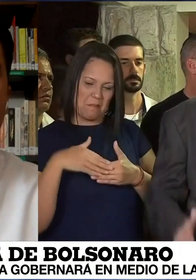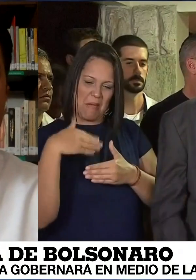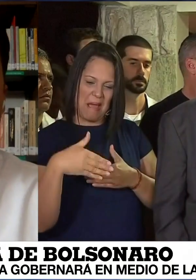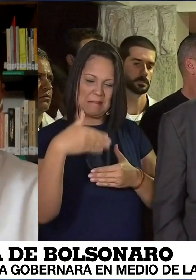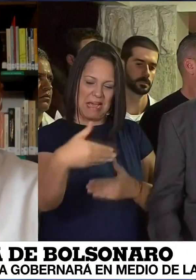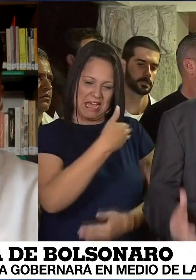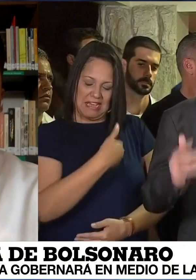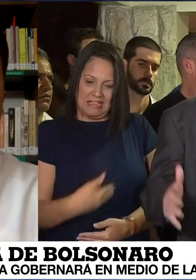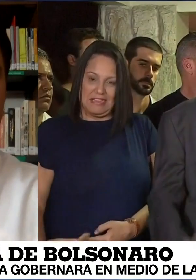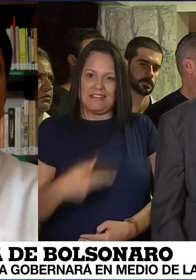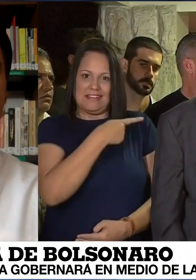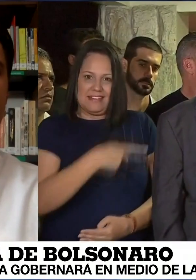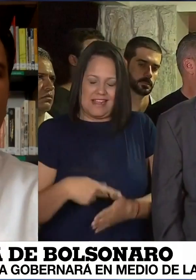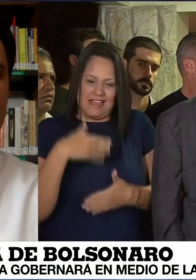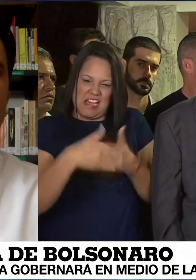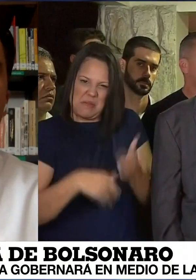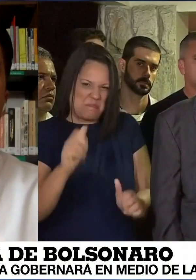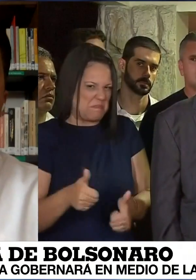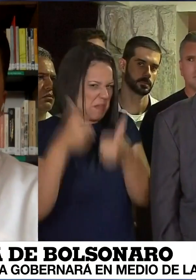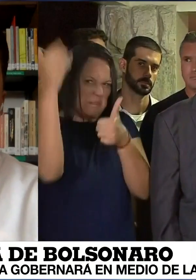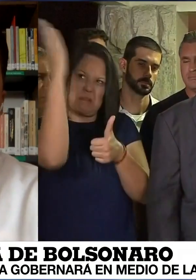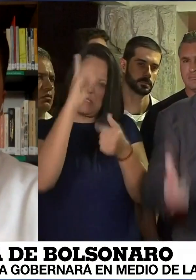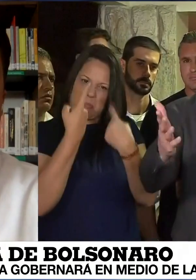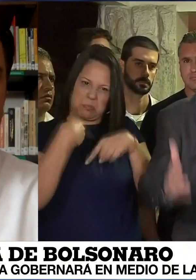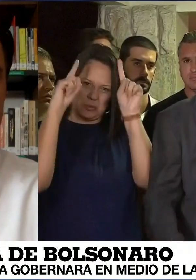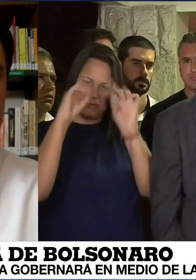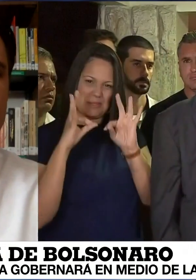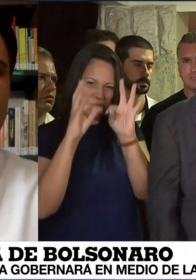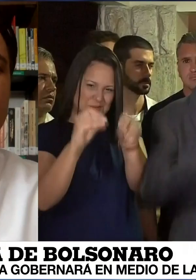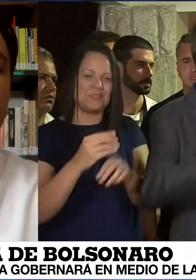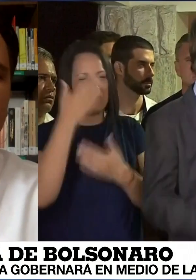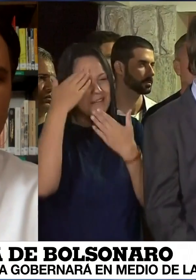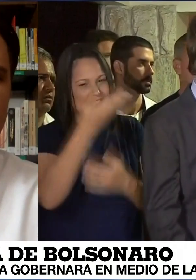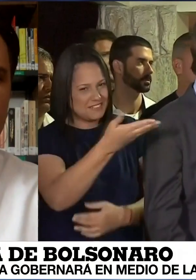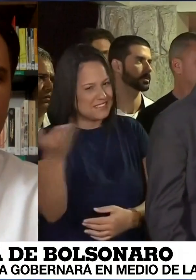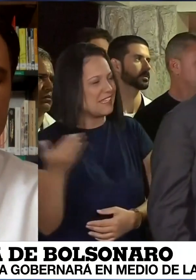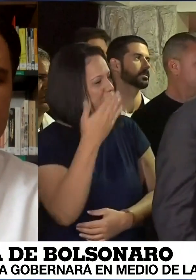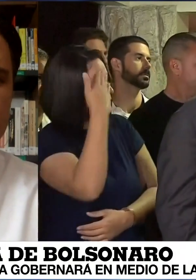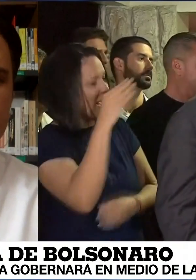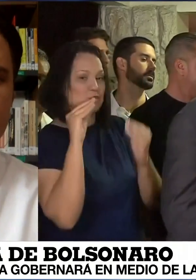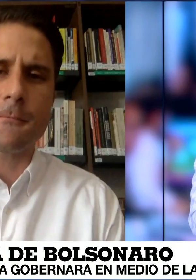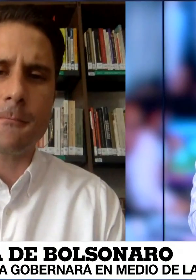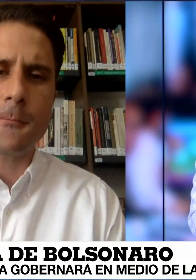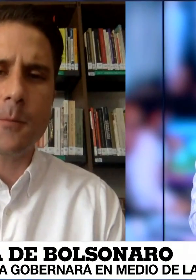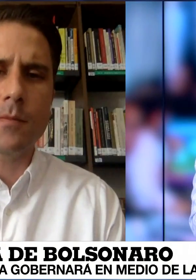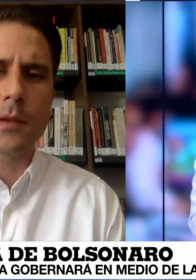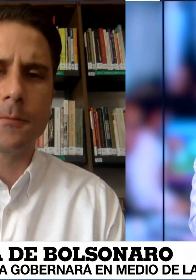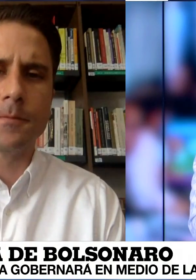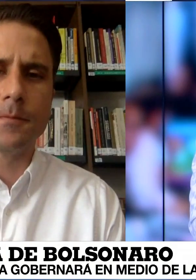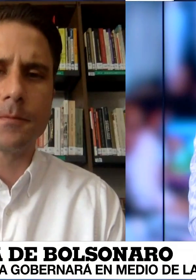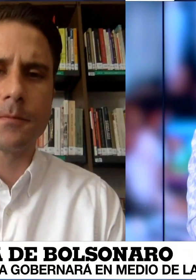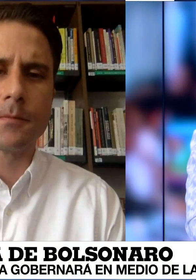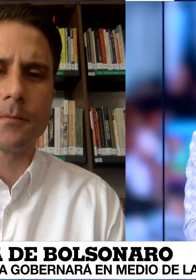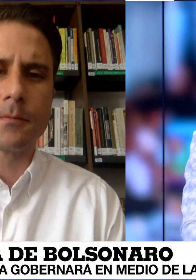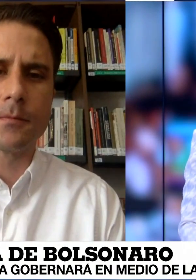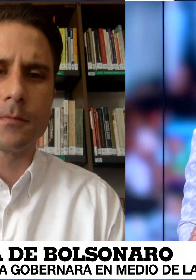ganar también enfocó mucho en la idea de la democracia y la libertad en brasil bueno pero también quisiéramos